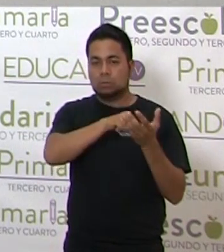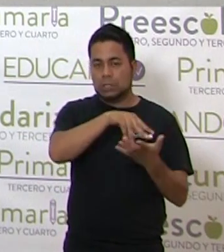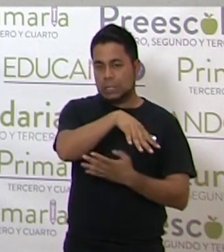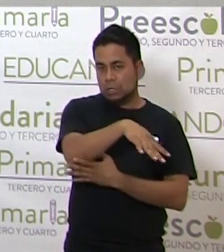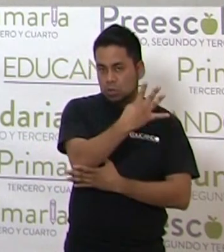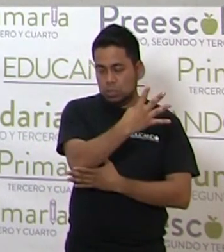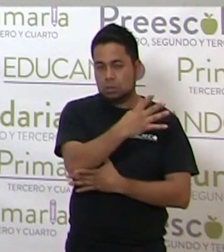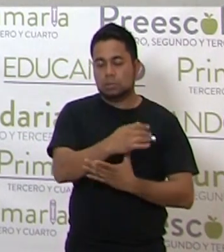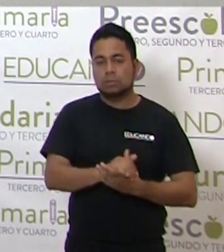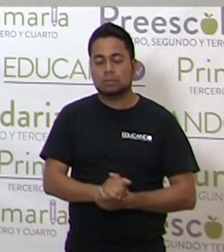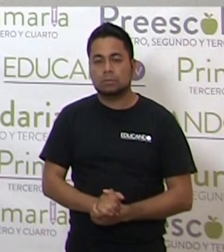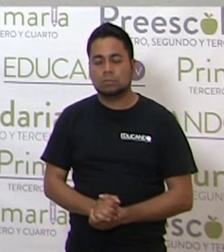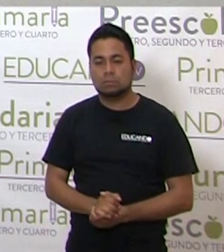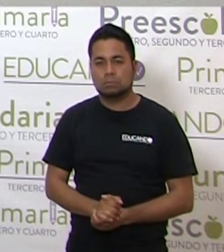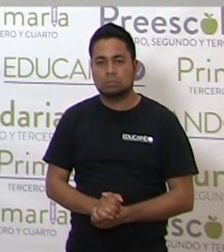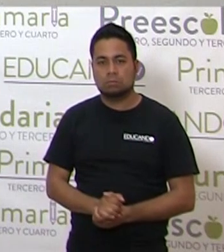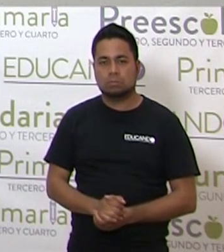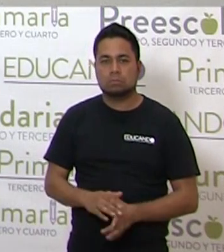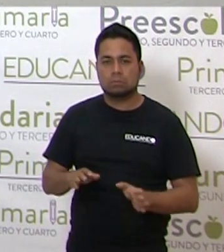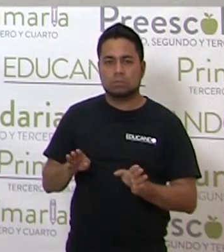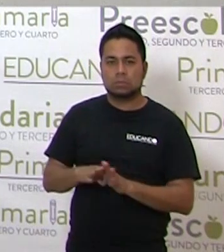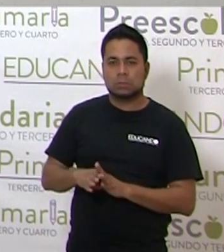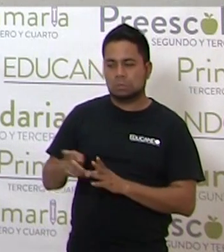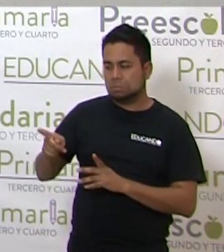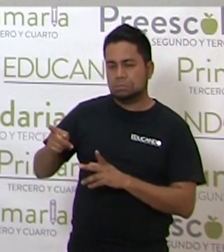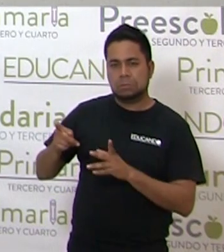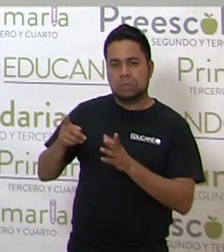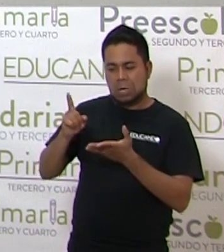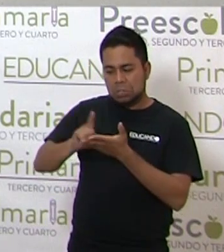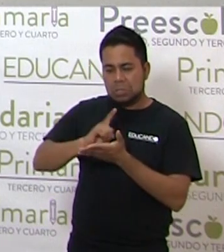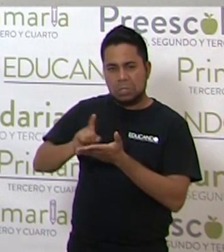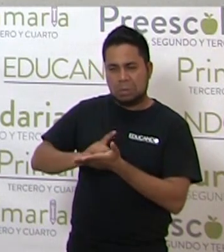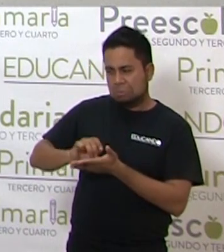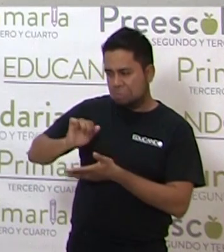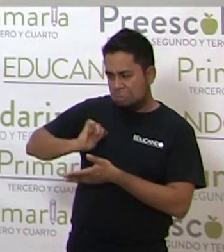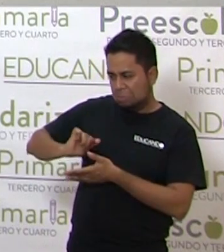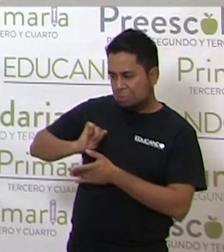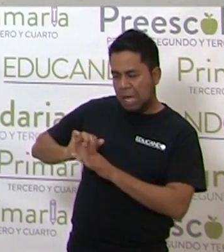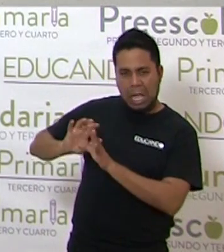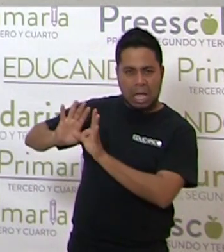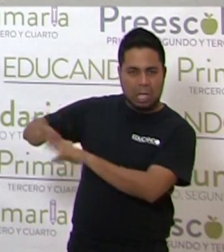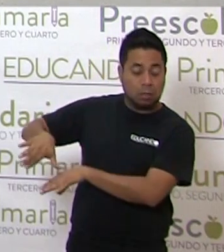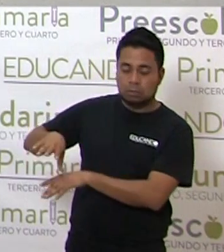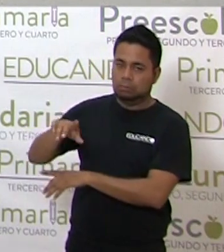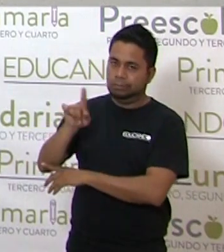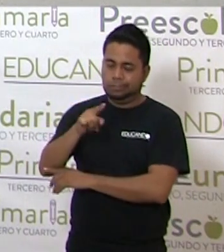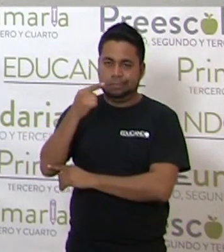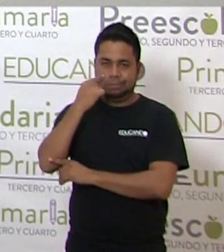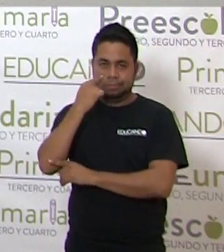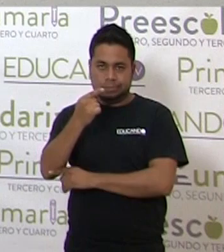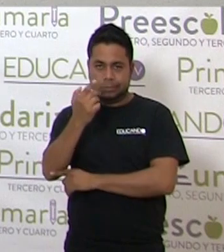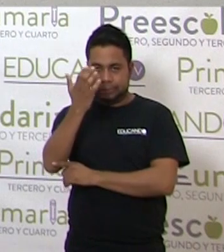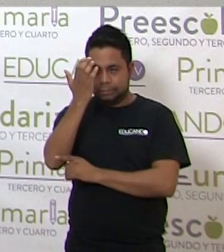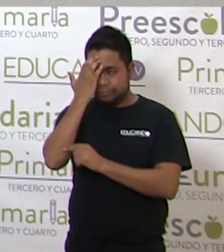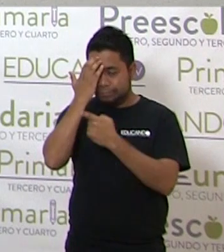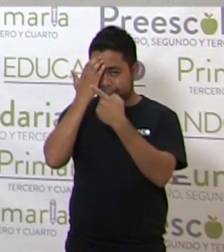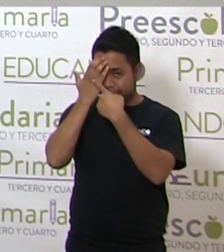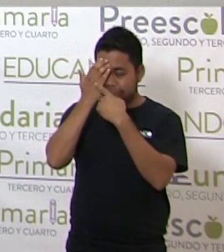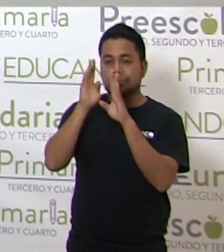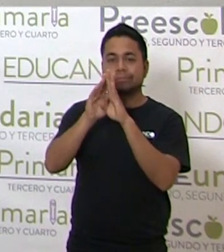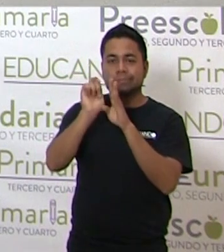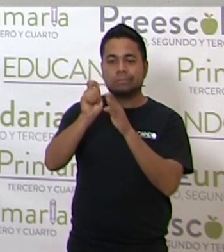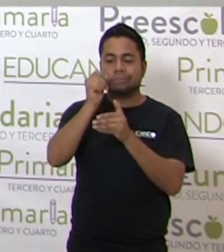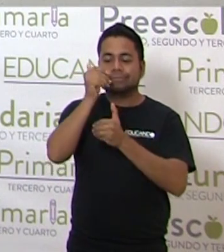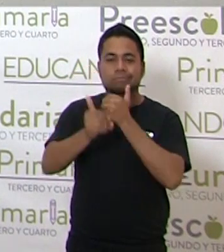qué? No es que le hagamos el feo a las enciclopedias viejitas. Lo que sucede es que el conocimiento